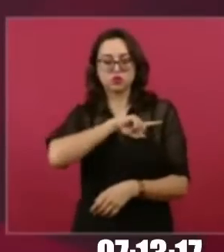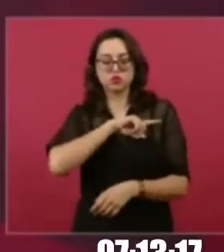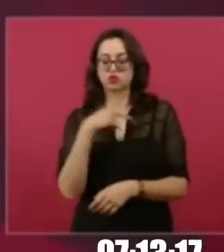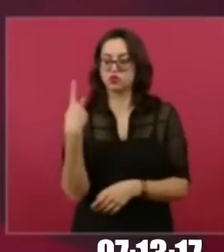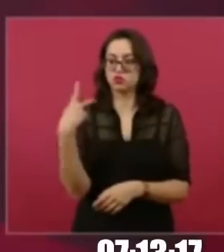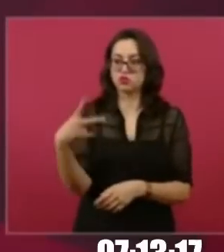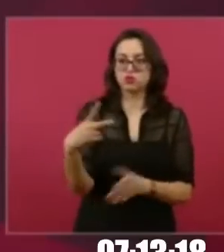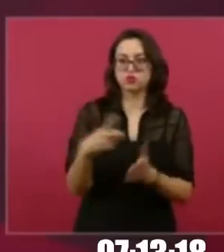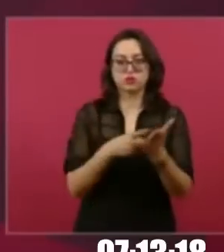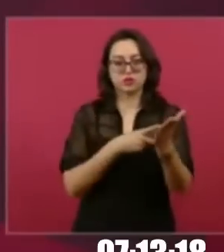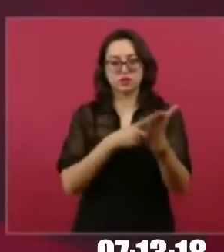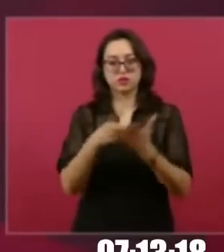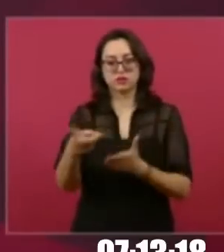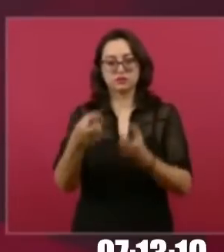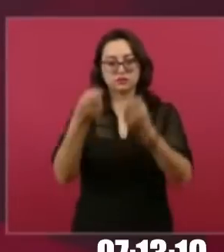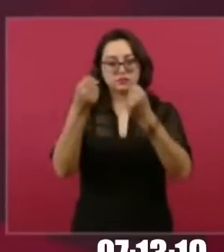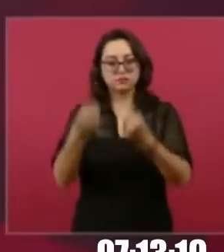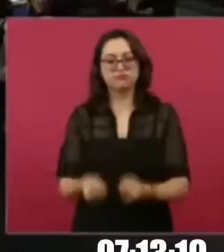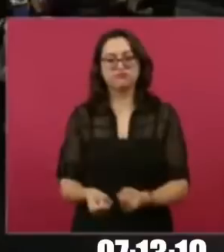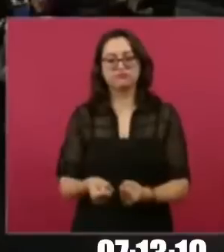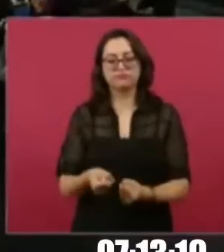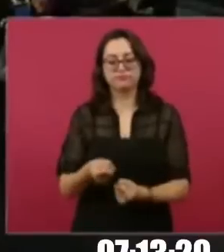y gratuito